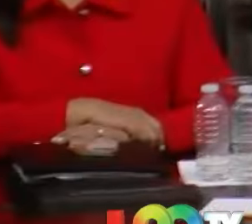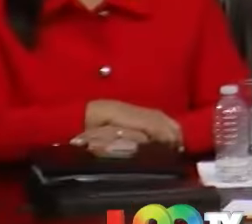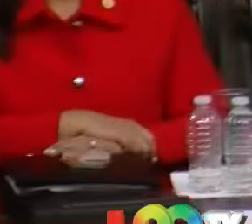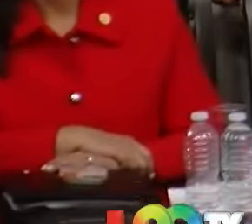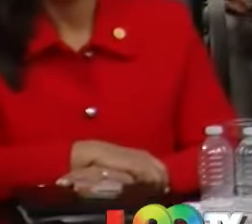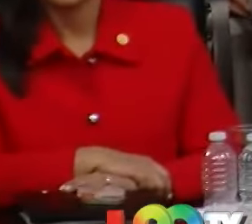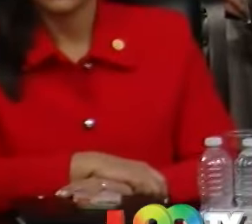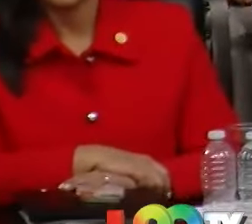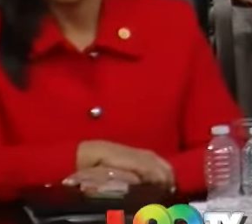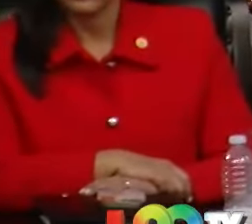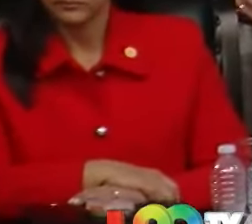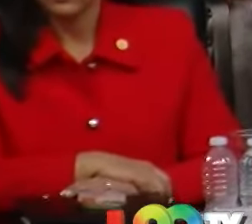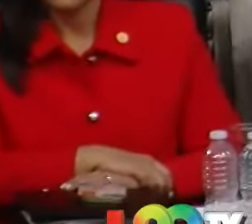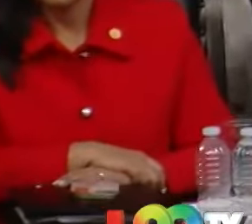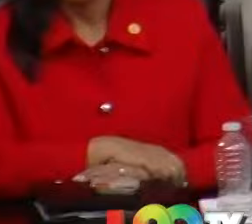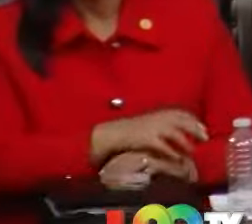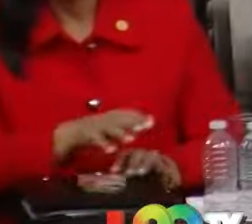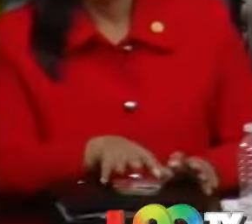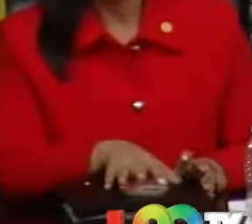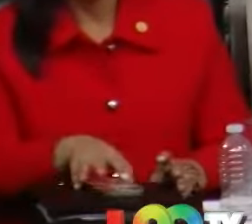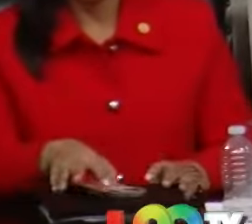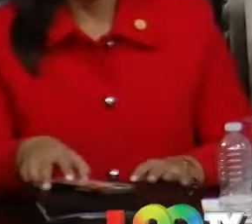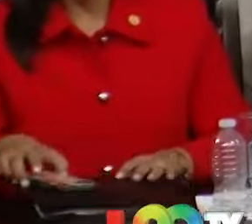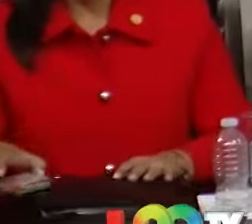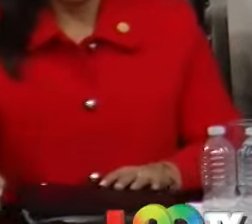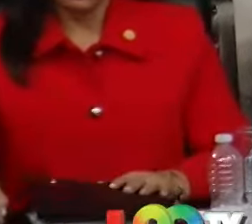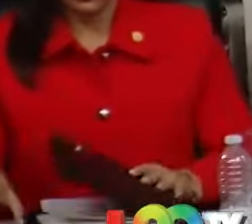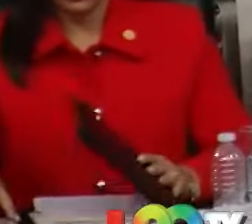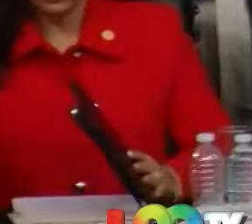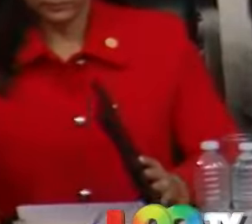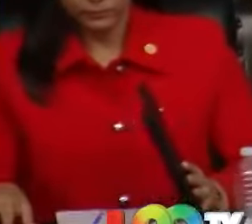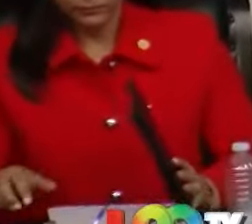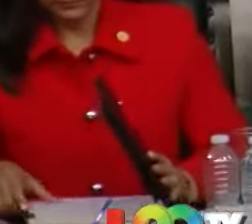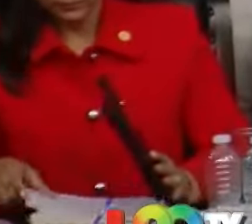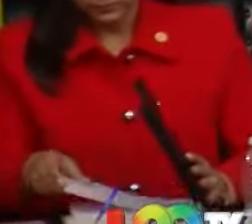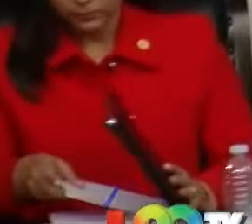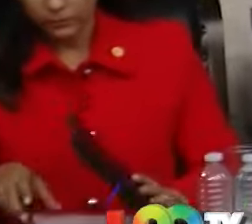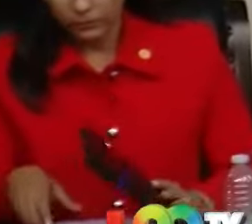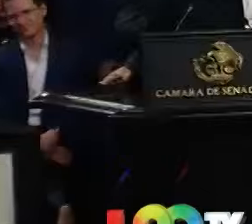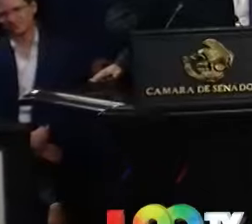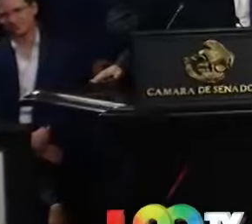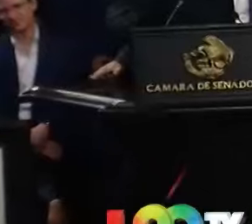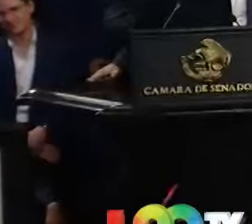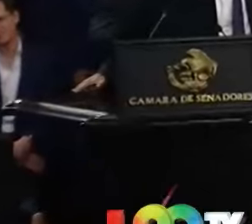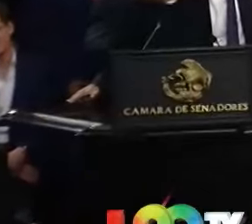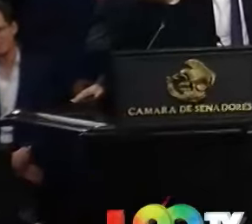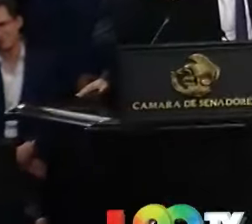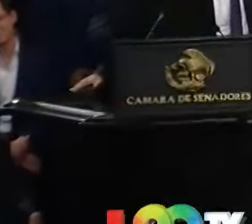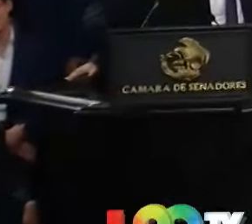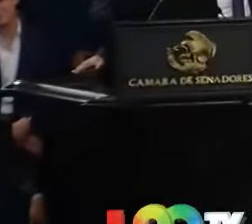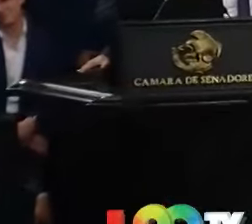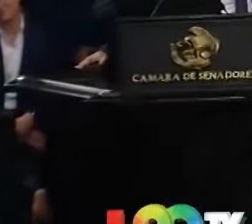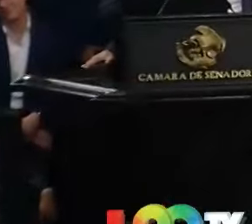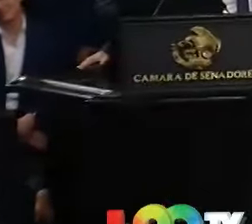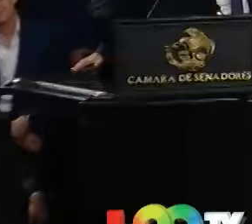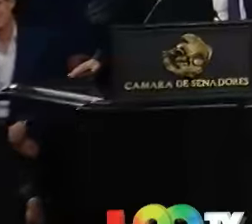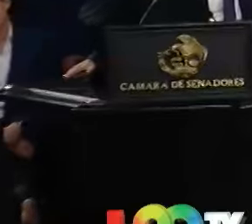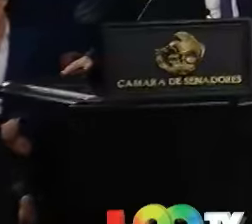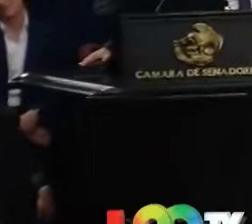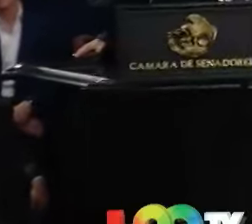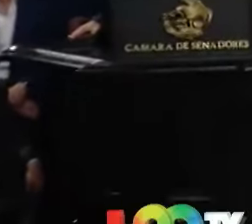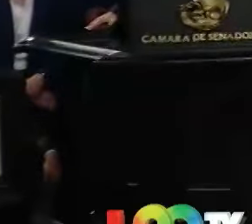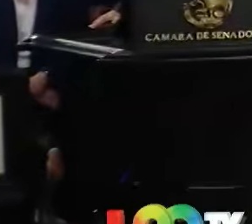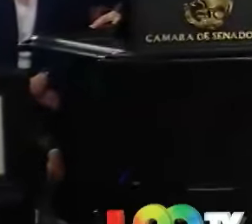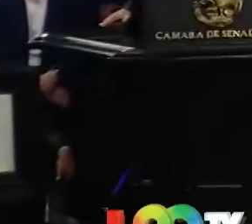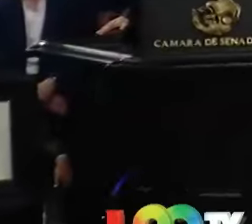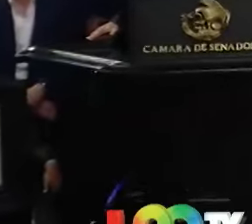Al concluir los posicionamientos de los partidos, la bancada de Acción Nacional tomó parte de la tribuna. Le pido respeto a las senadoras